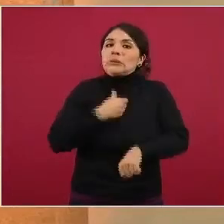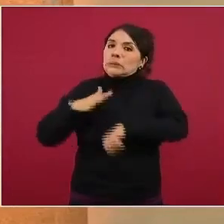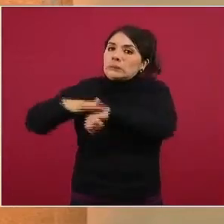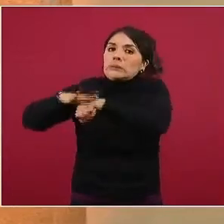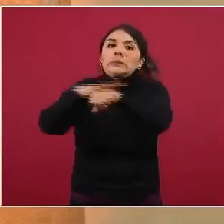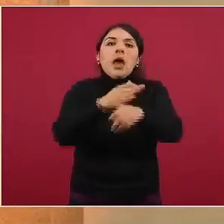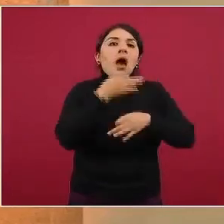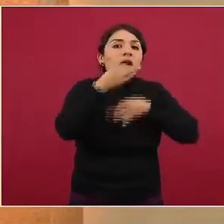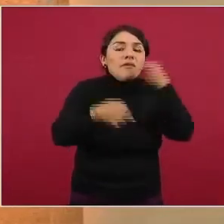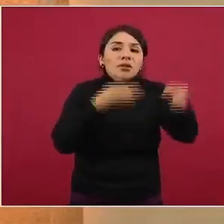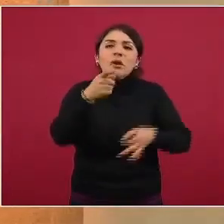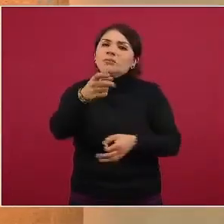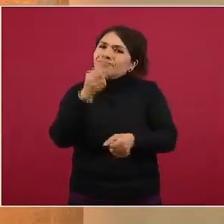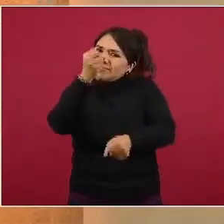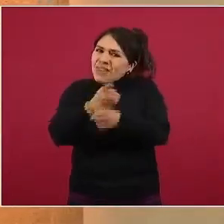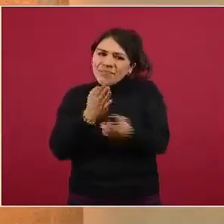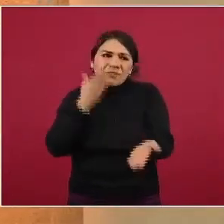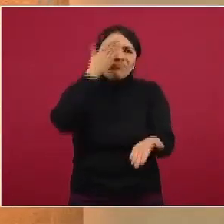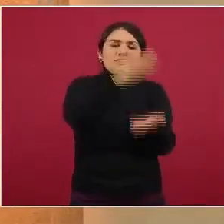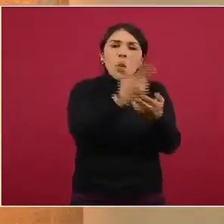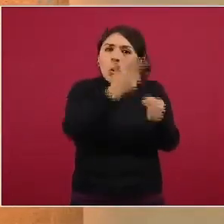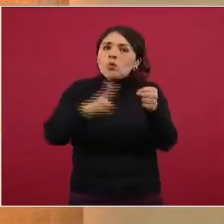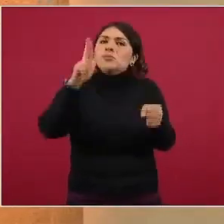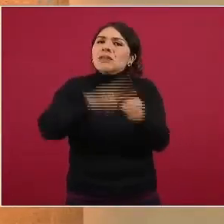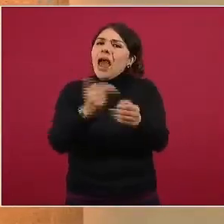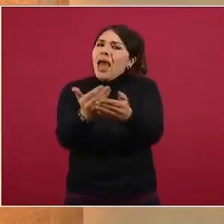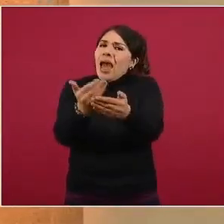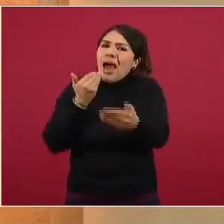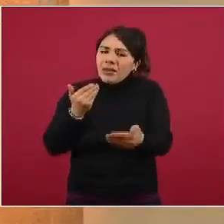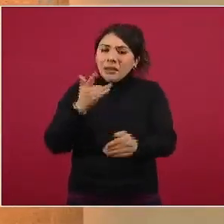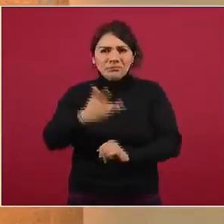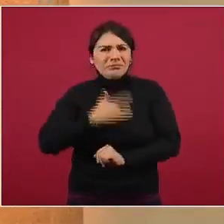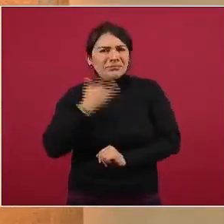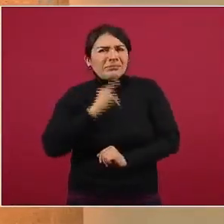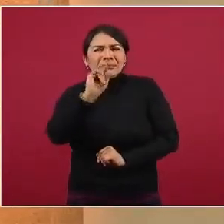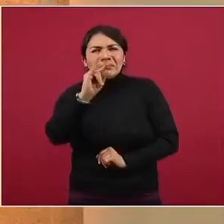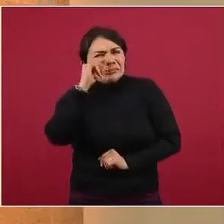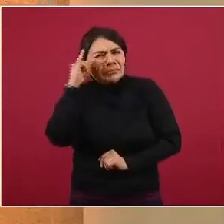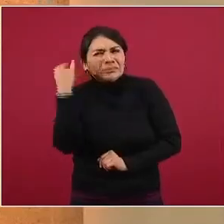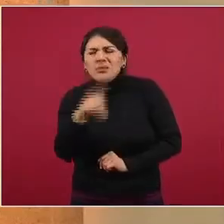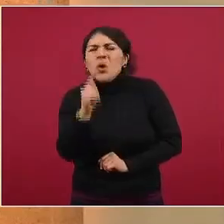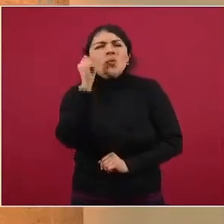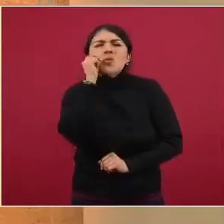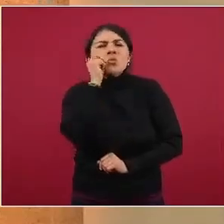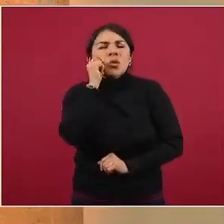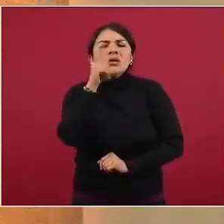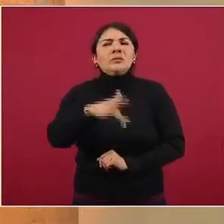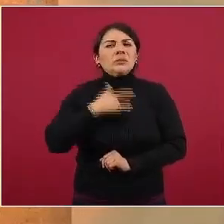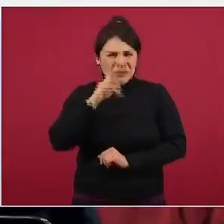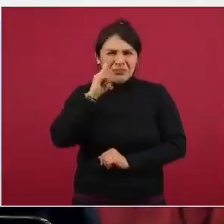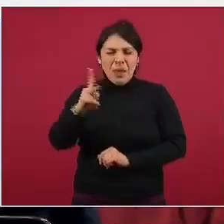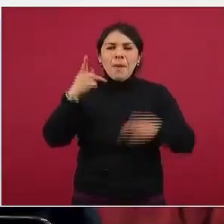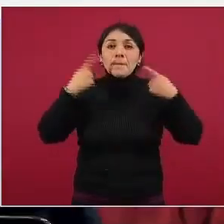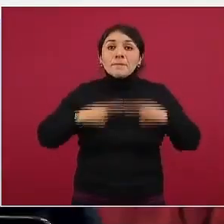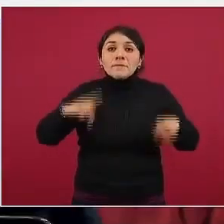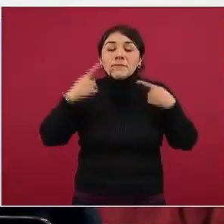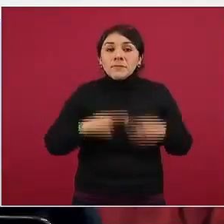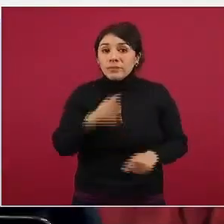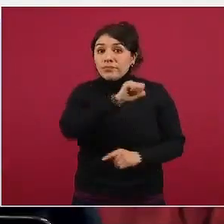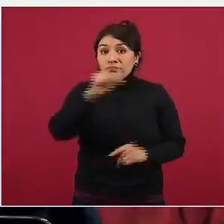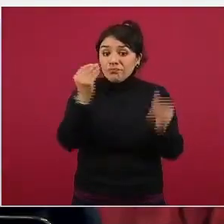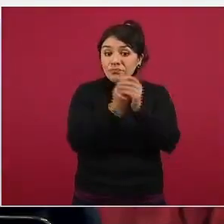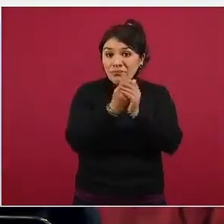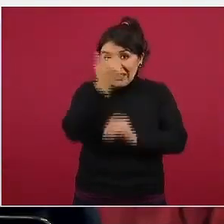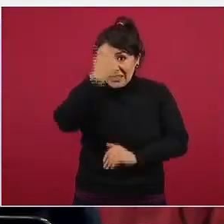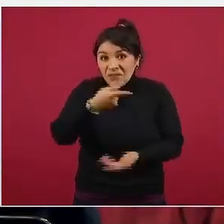invitación a acudir tempranamente con los síntomas, especialmente aquellas personas que